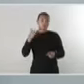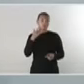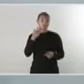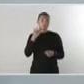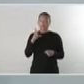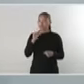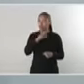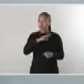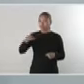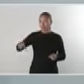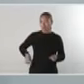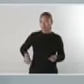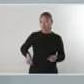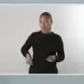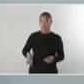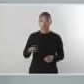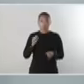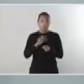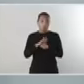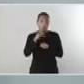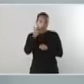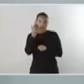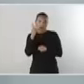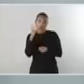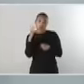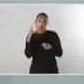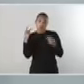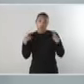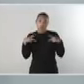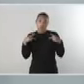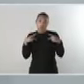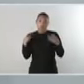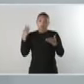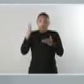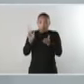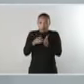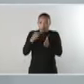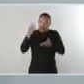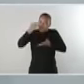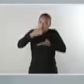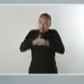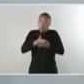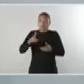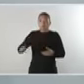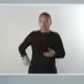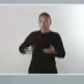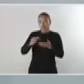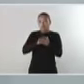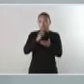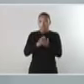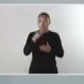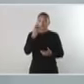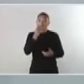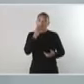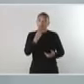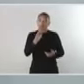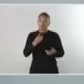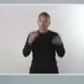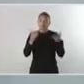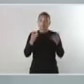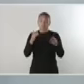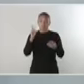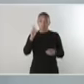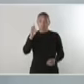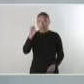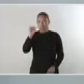y que si cualquiera de estos dos personajes llegan al gobierno del Estado les voy a decir que va a ser